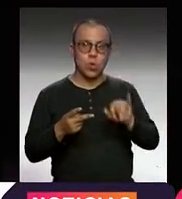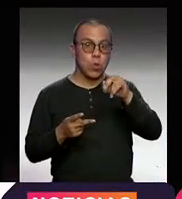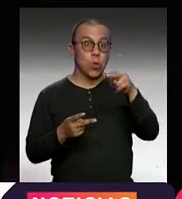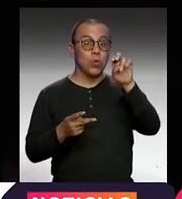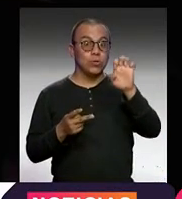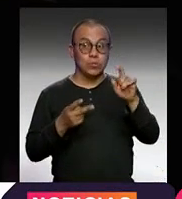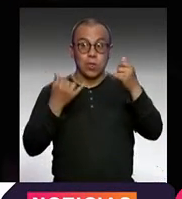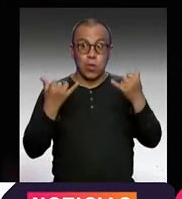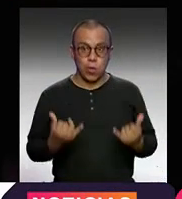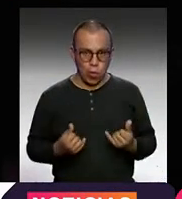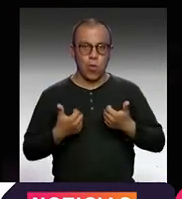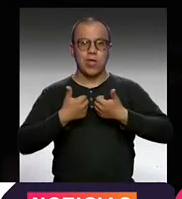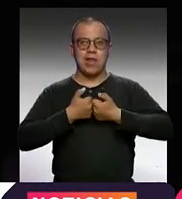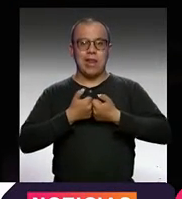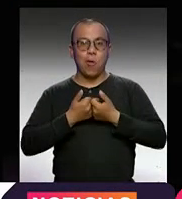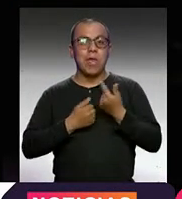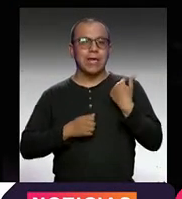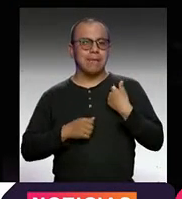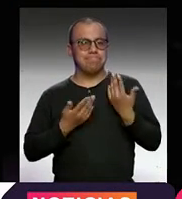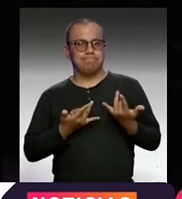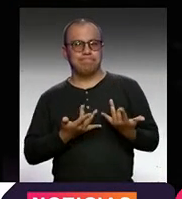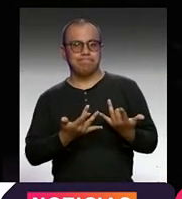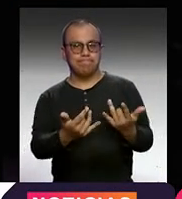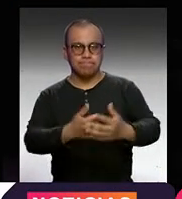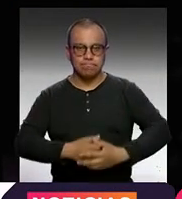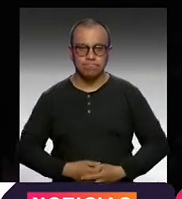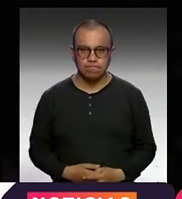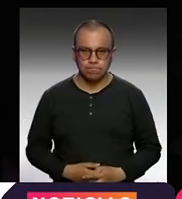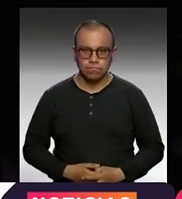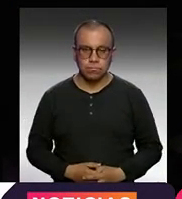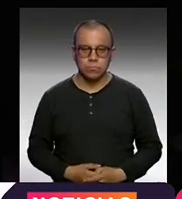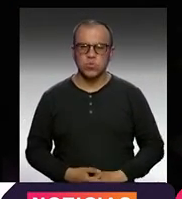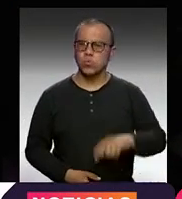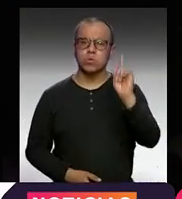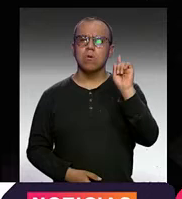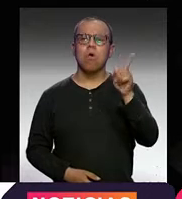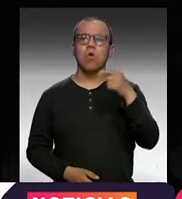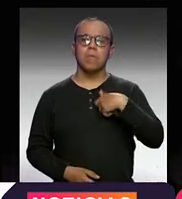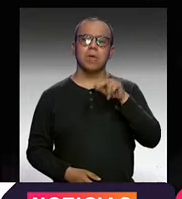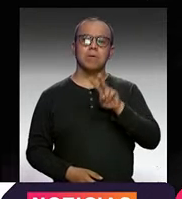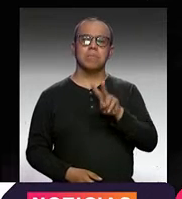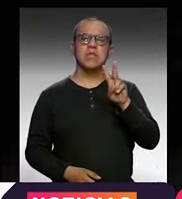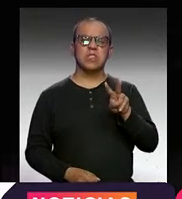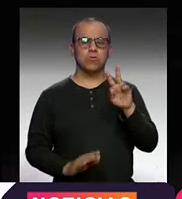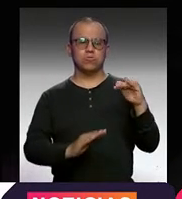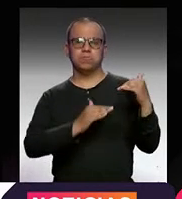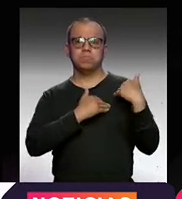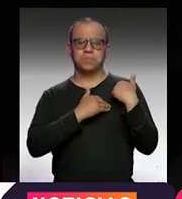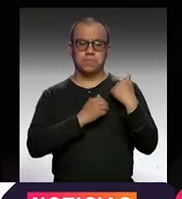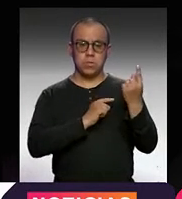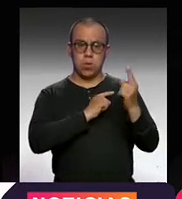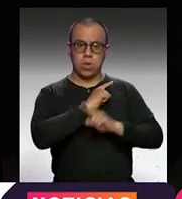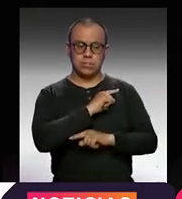Rusi o el de la novia plantada. Pero me condenaron a 22 cargos.